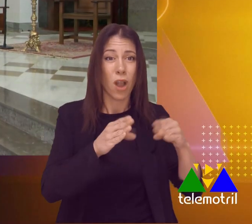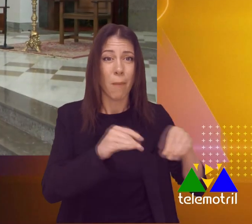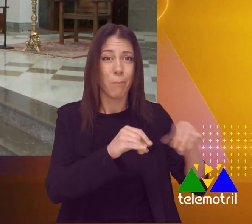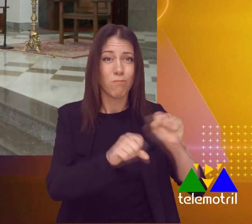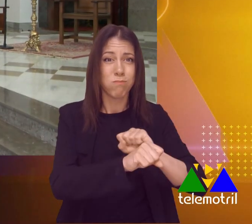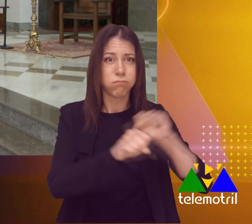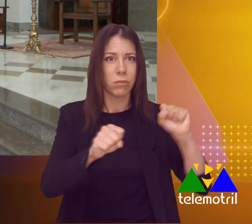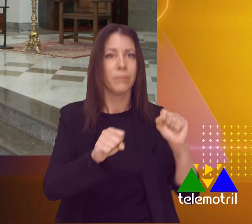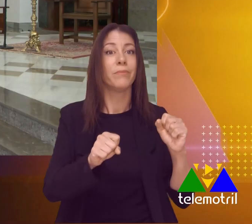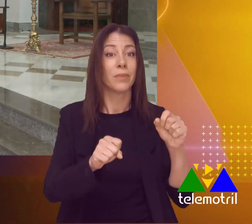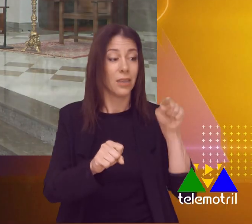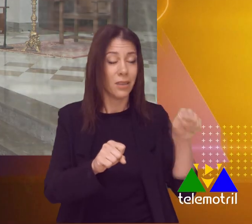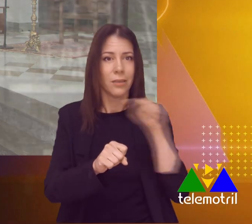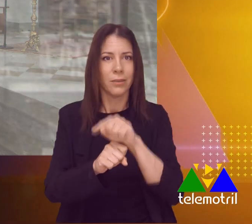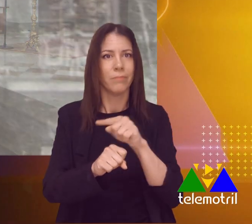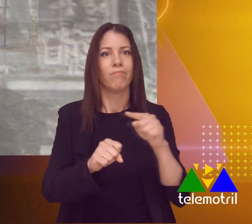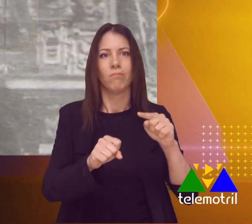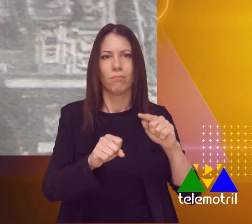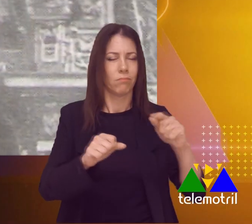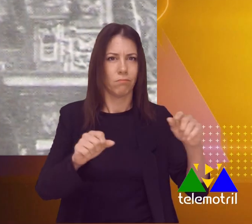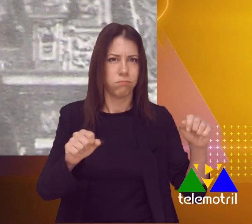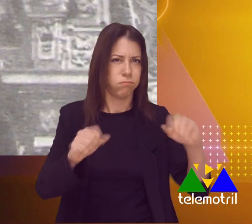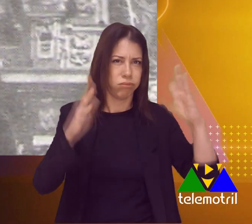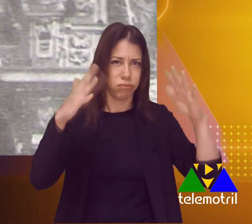le faltan dos capillas importantes